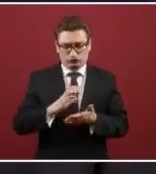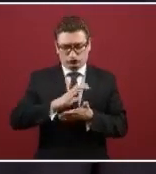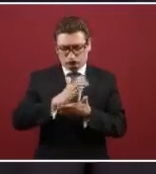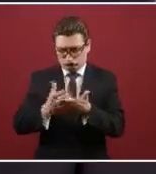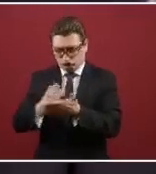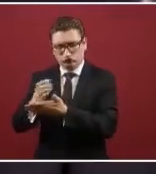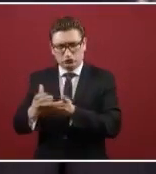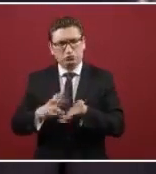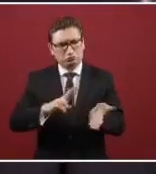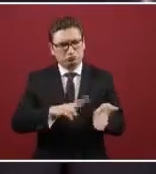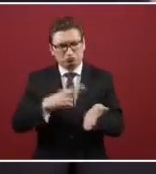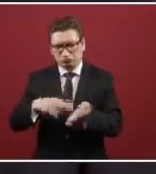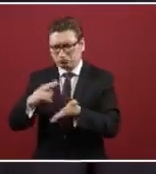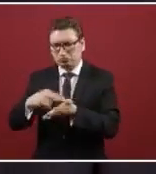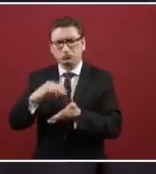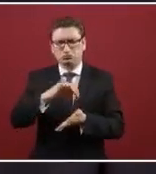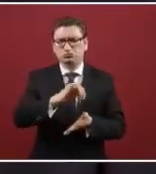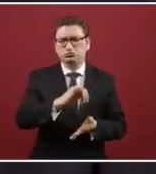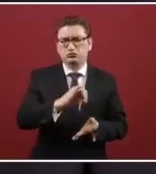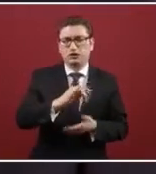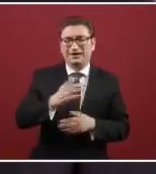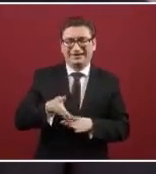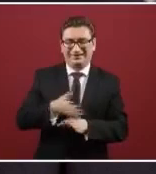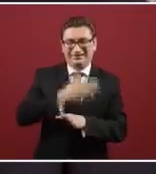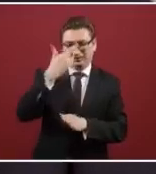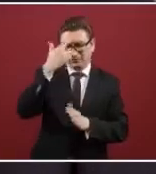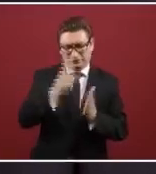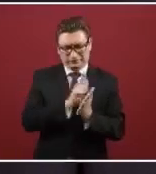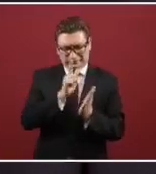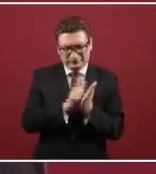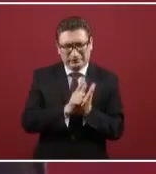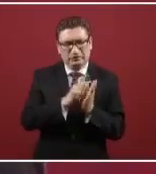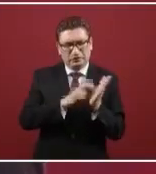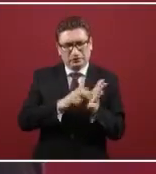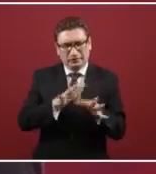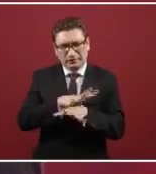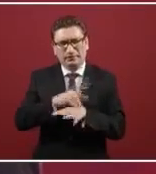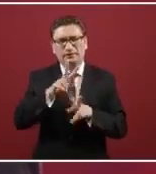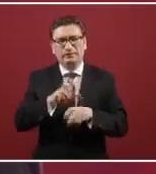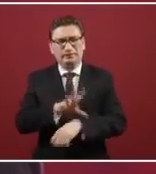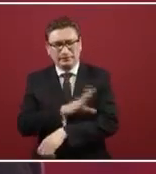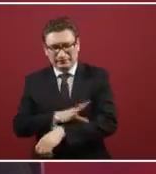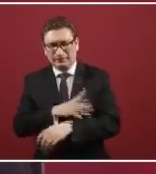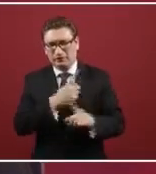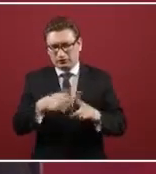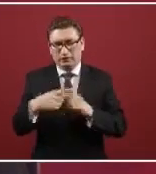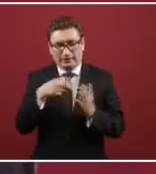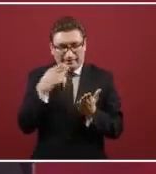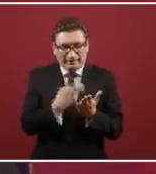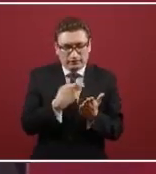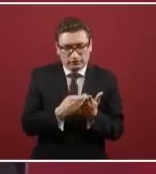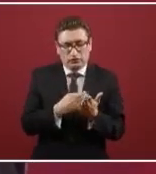se firmaron luego de la reforma energética no se han traducido